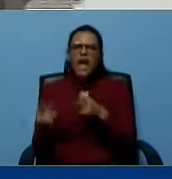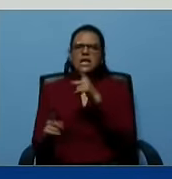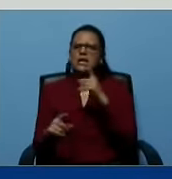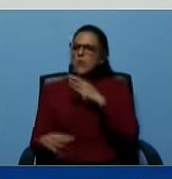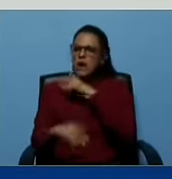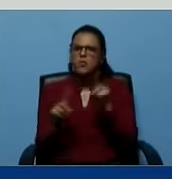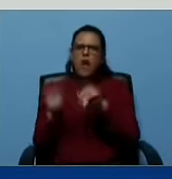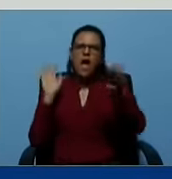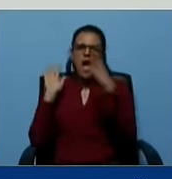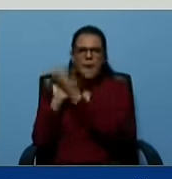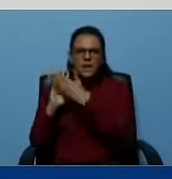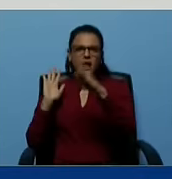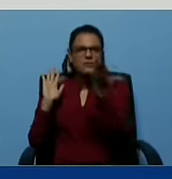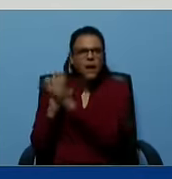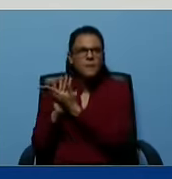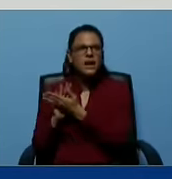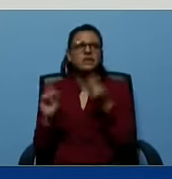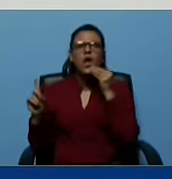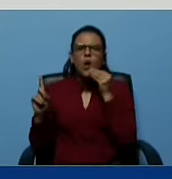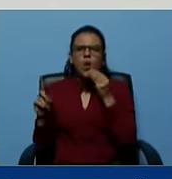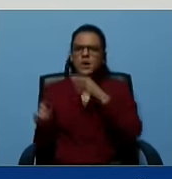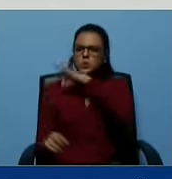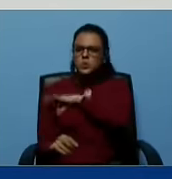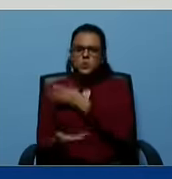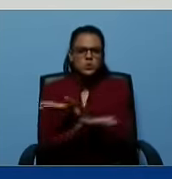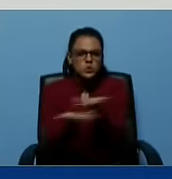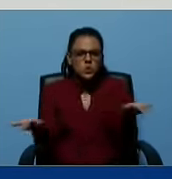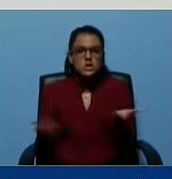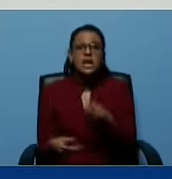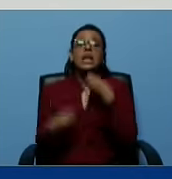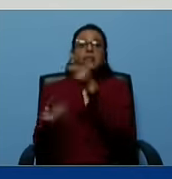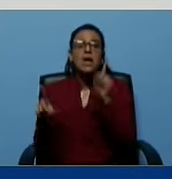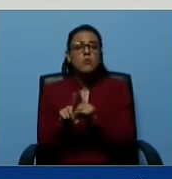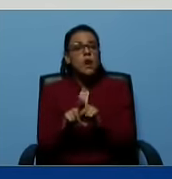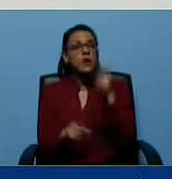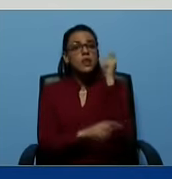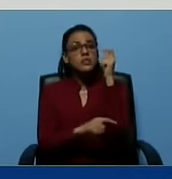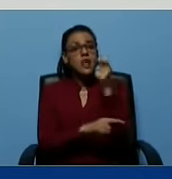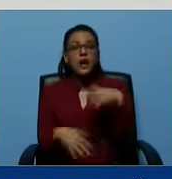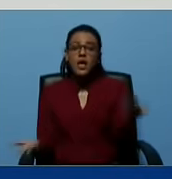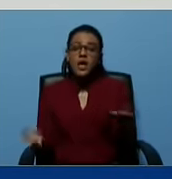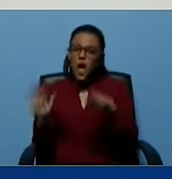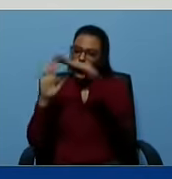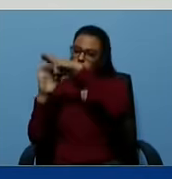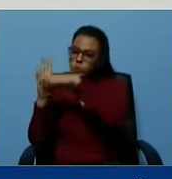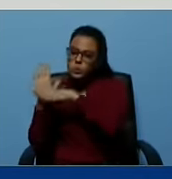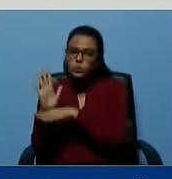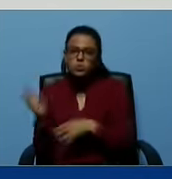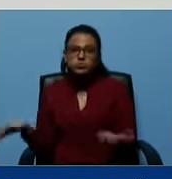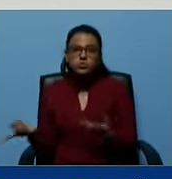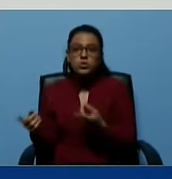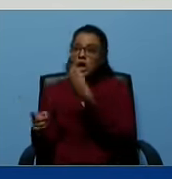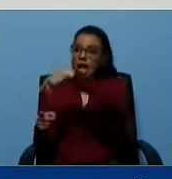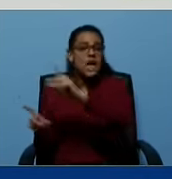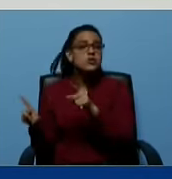a la juventud socialista. Les dieron tarea. No es la juventud de